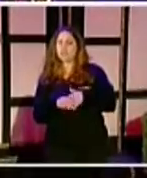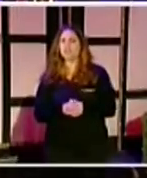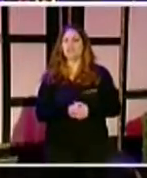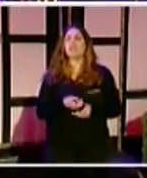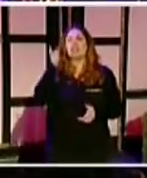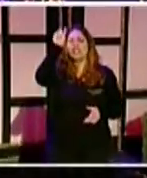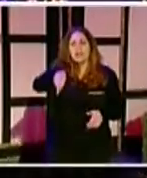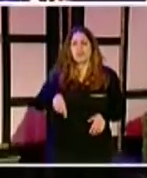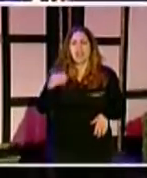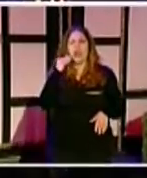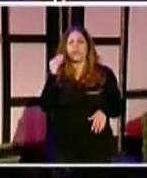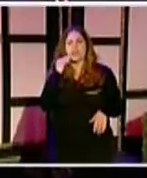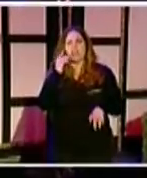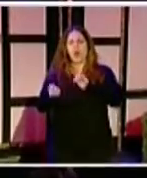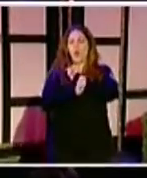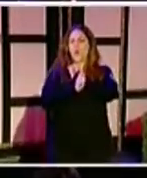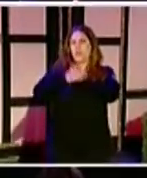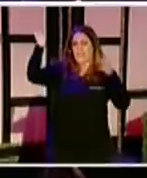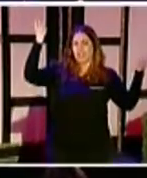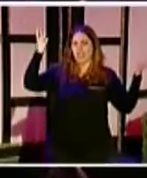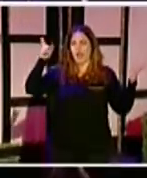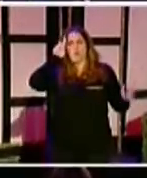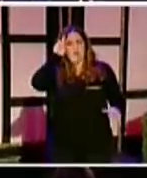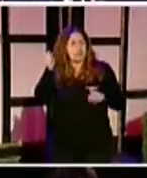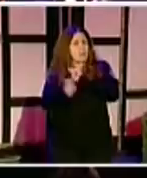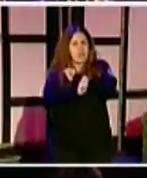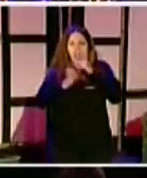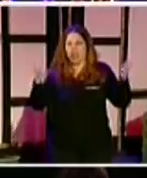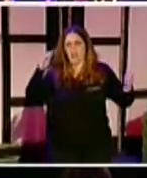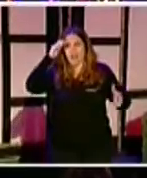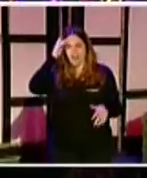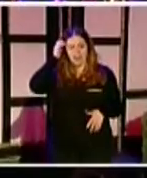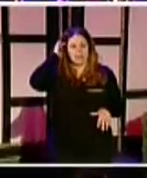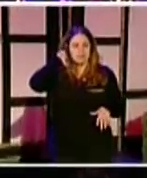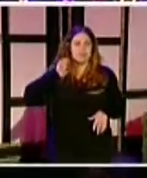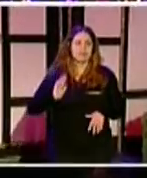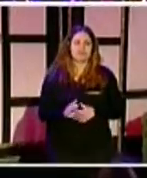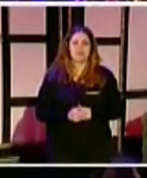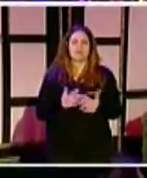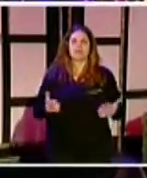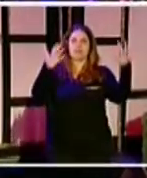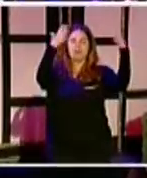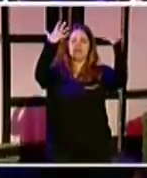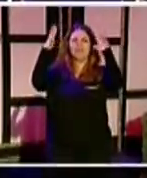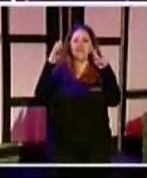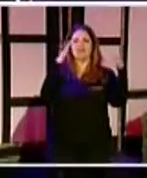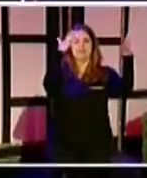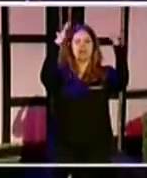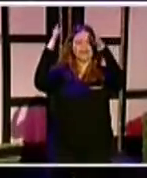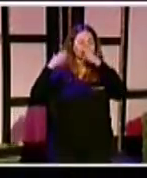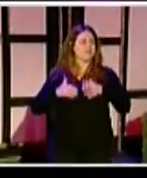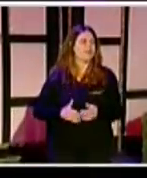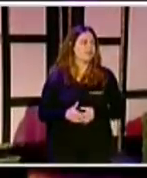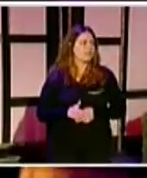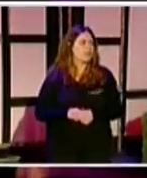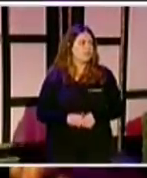no engañan. Pues esta es Pinito, la del Norte, que ha tenido este comentario, ha tenido esta participación, es una habitual